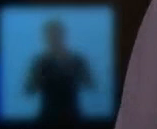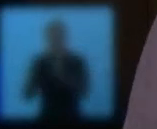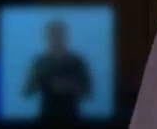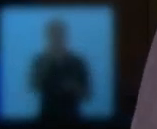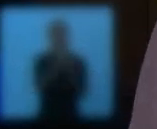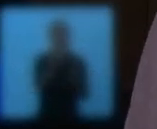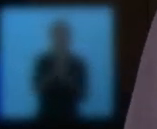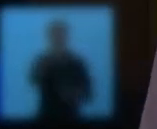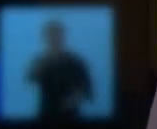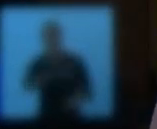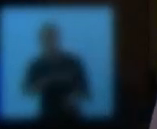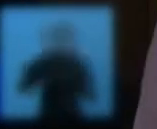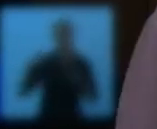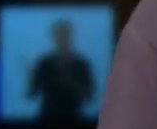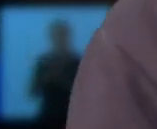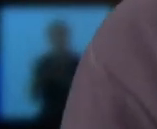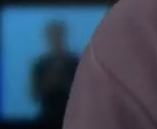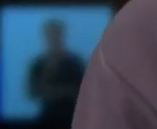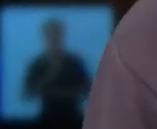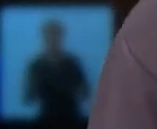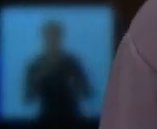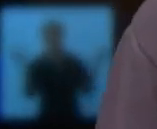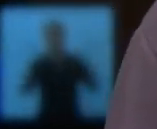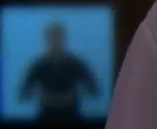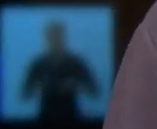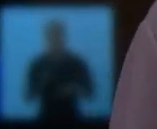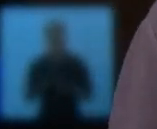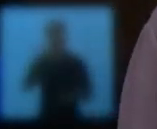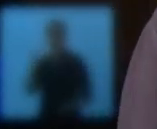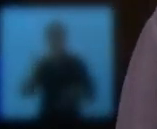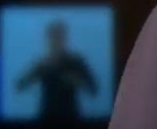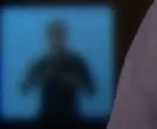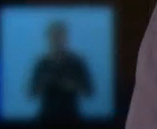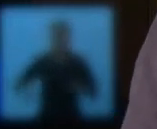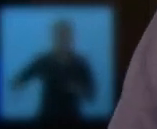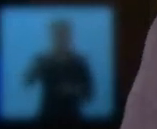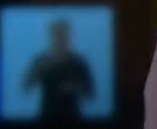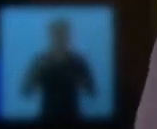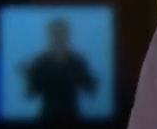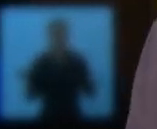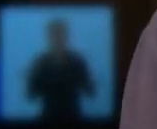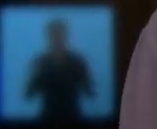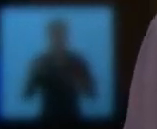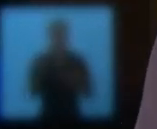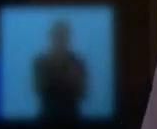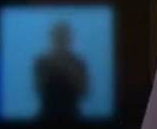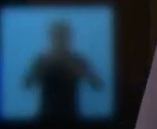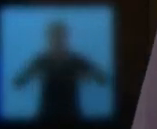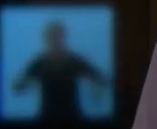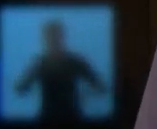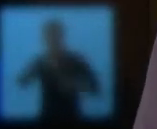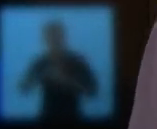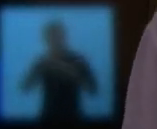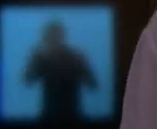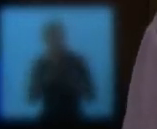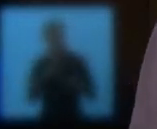eso, con mostrarse como que ya ganó, mientras aunque todavía estemos en carrera, ¿no? Eso tiene mucho que ver con eso, con hablar con los gobernadores, con bajar al territorio. Creo